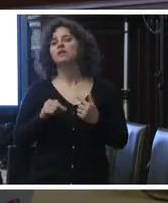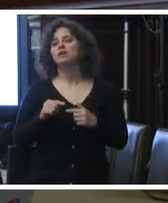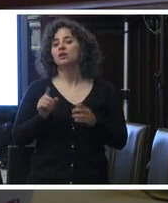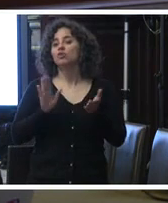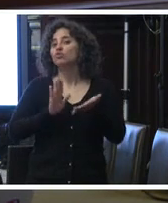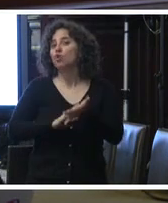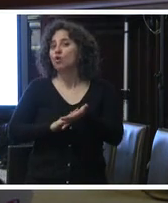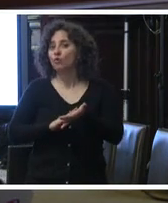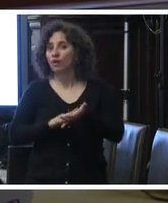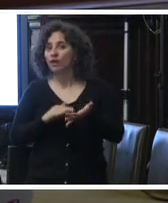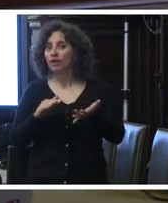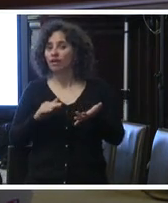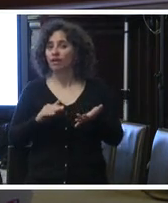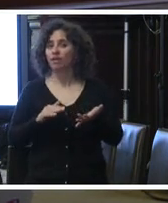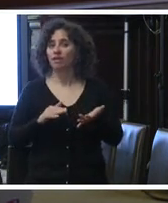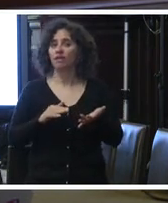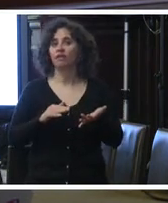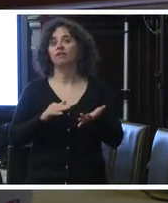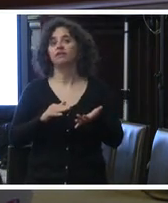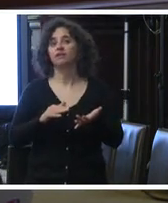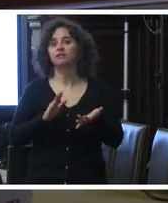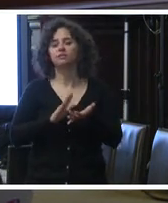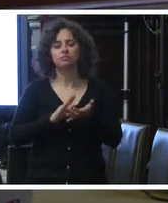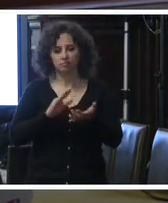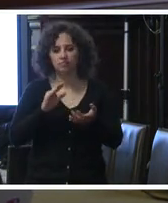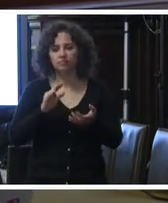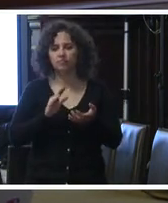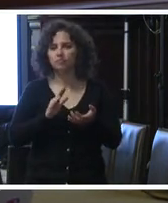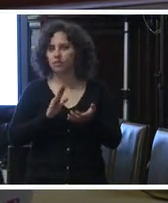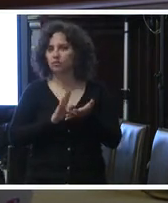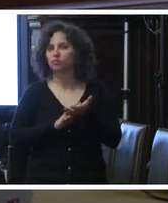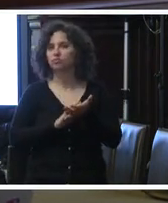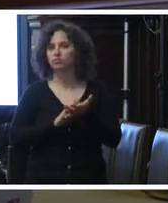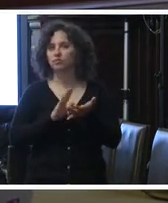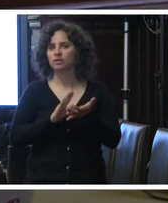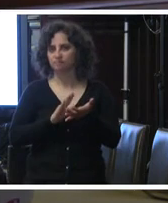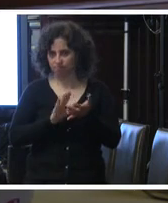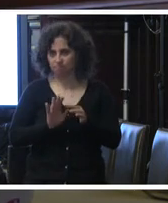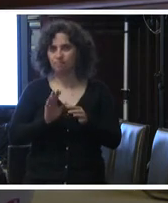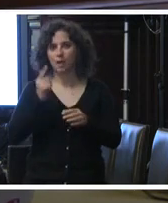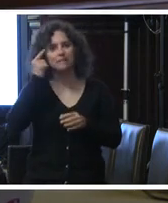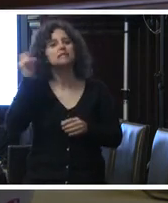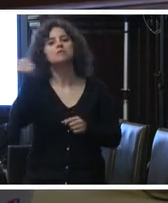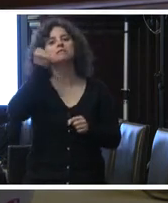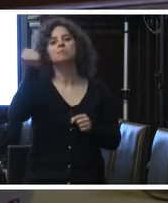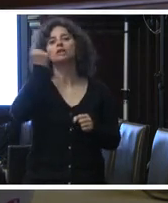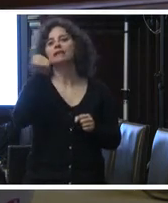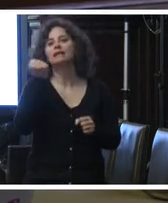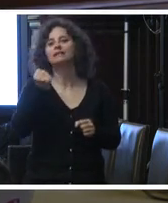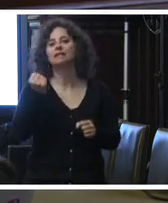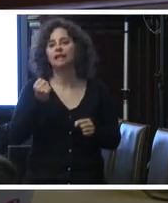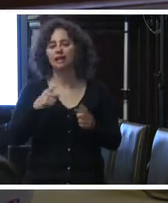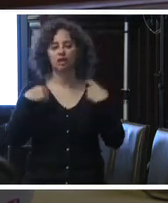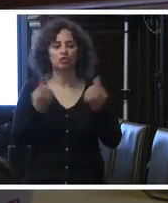Respecto al tema de que es muy importante sobre Si nosotros estamos haciendo el